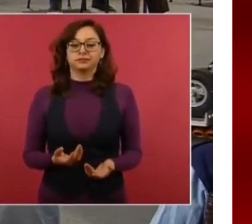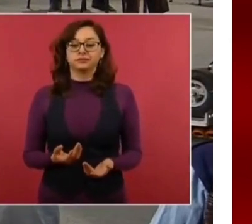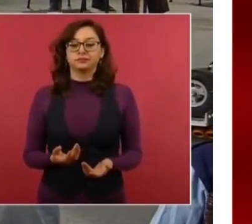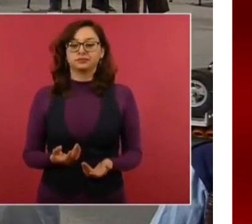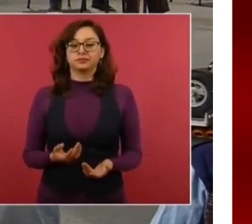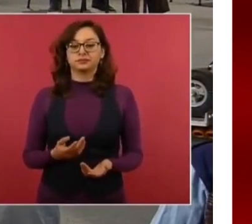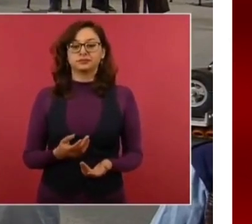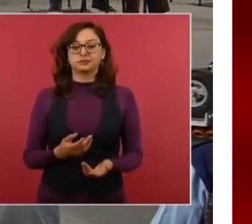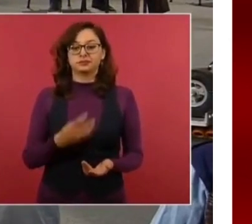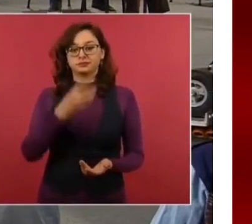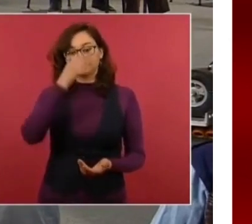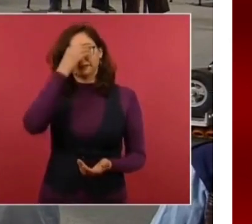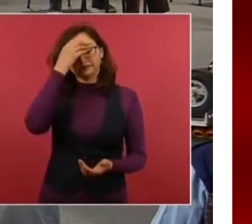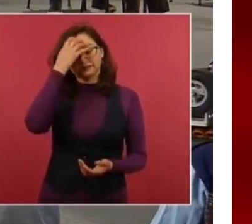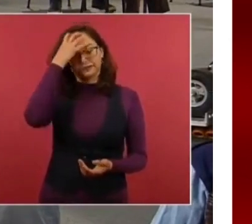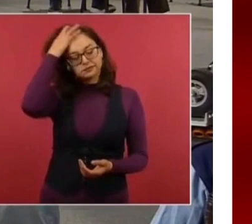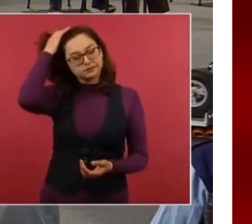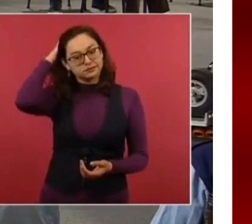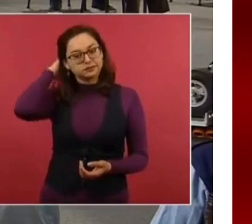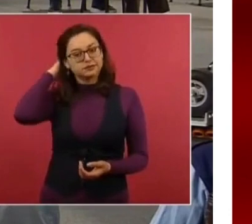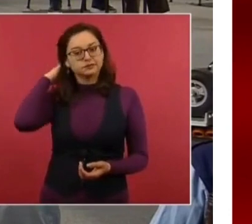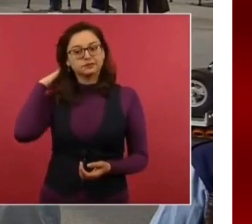el gobernador d